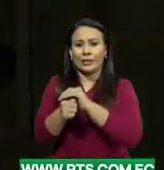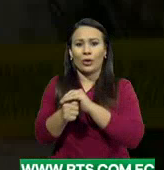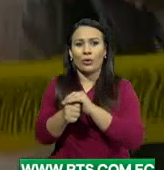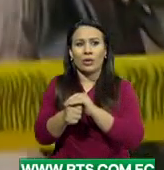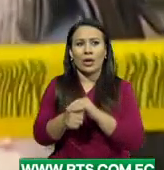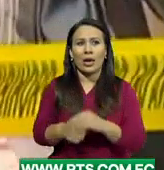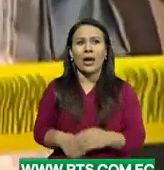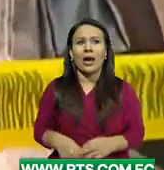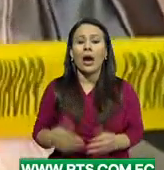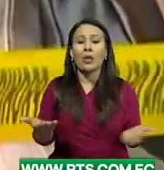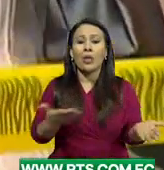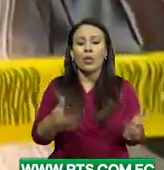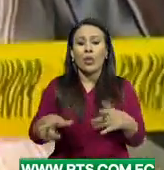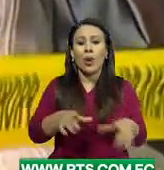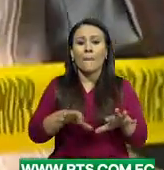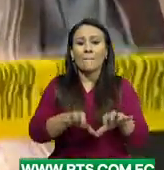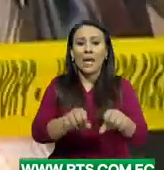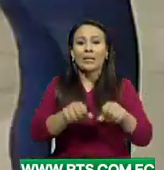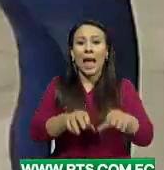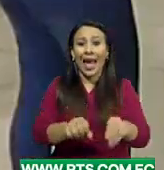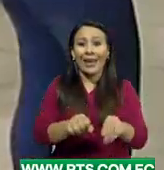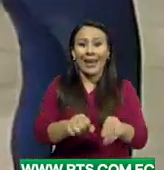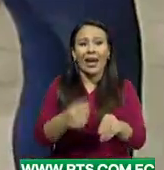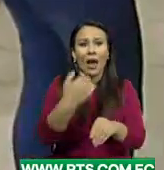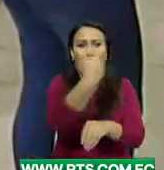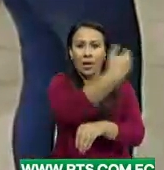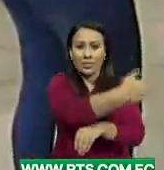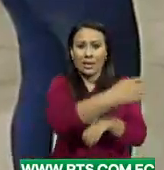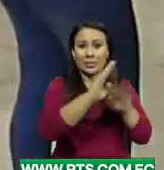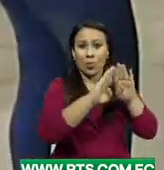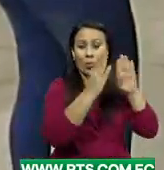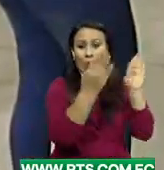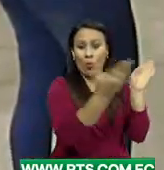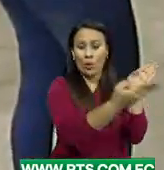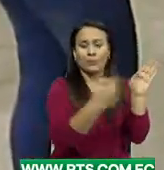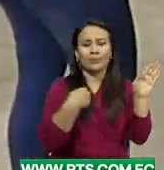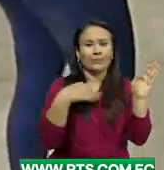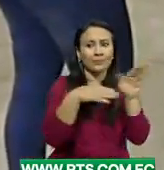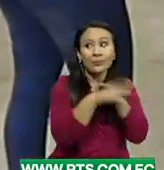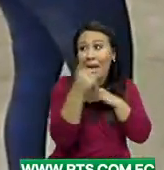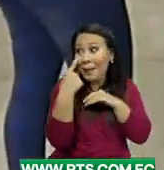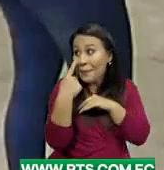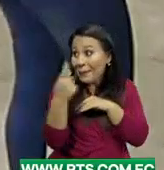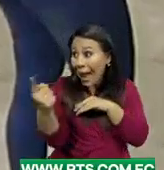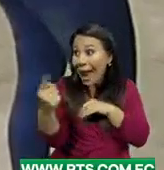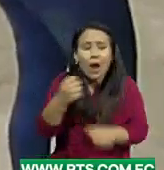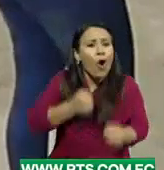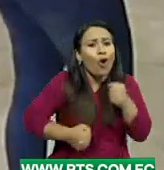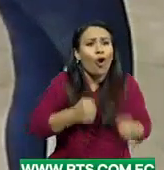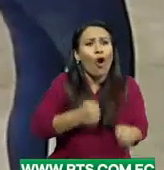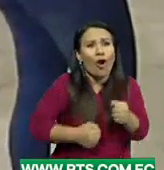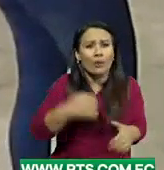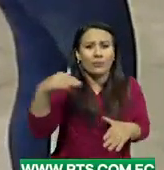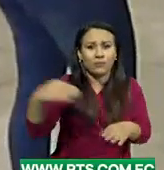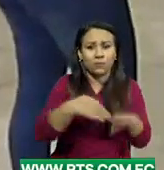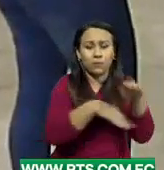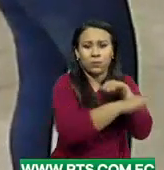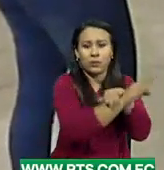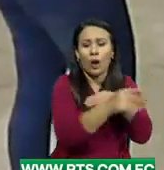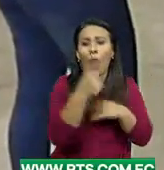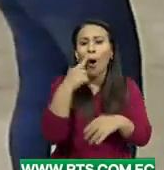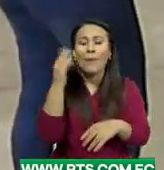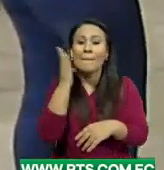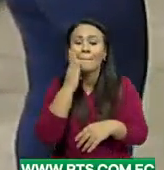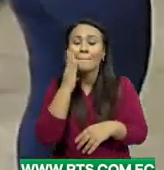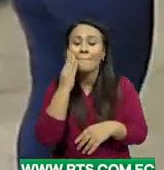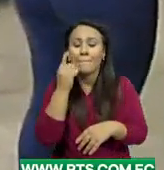spa. Desde allí, escucharon todo. Que lo vieron cuando ellos sacaron el arma. Entonces lo que hicieron, correr hacia el baño turco y se cerraron ahí y se tiraron al